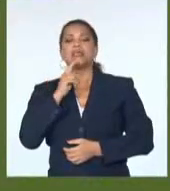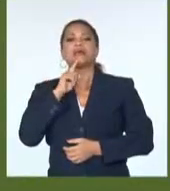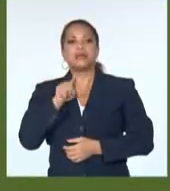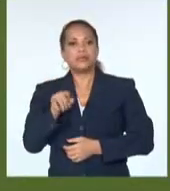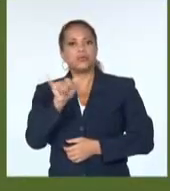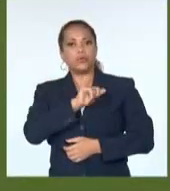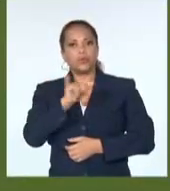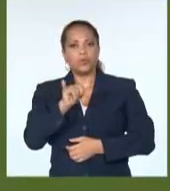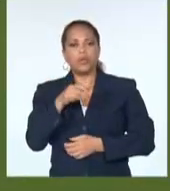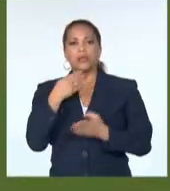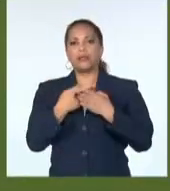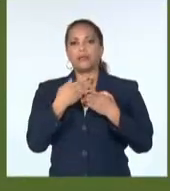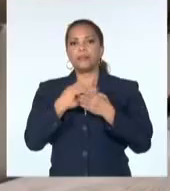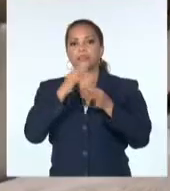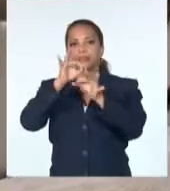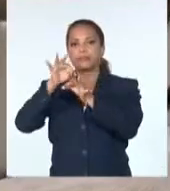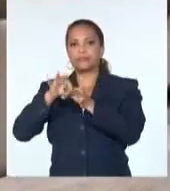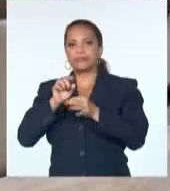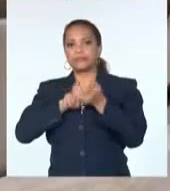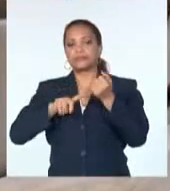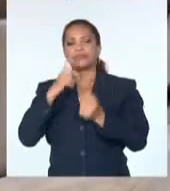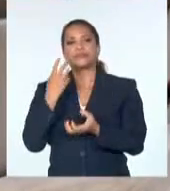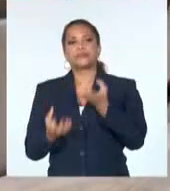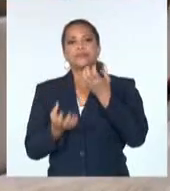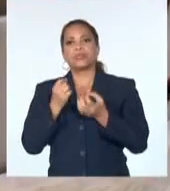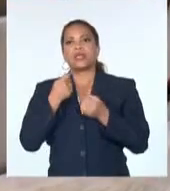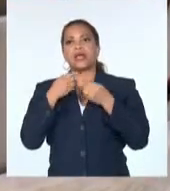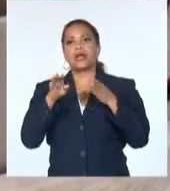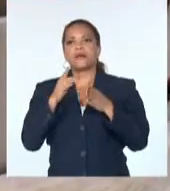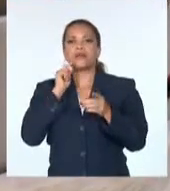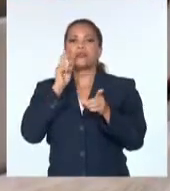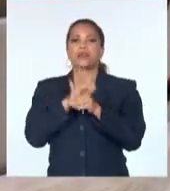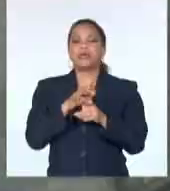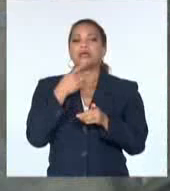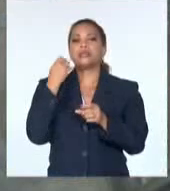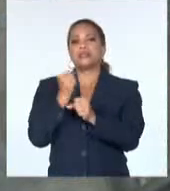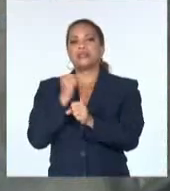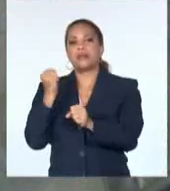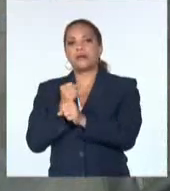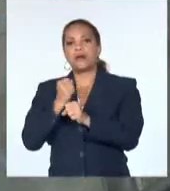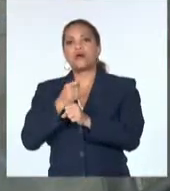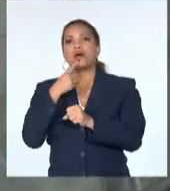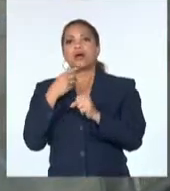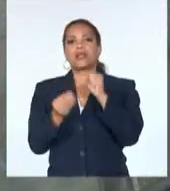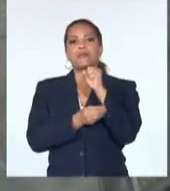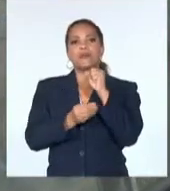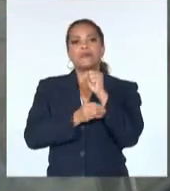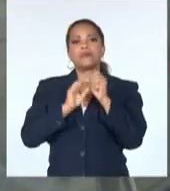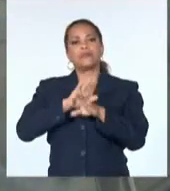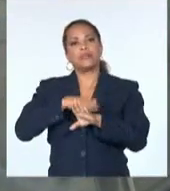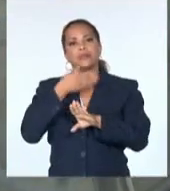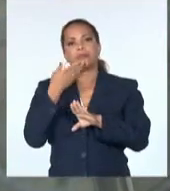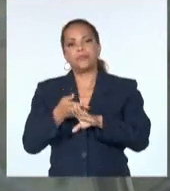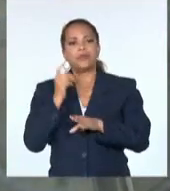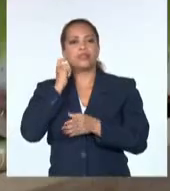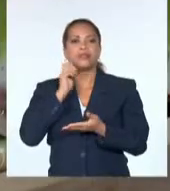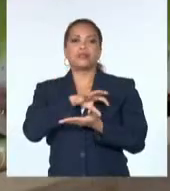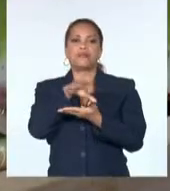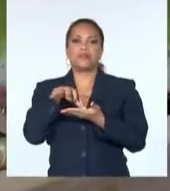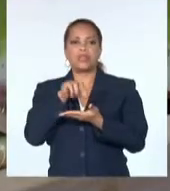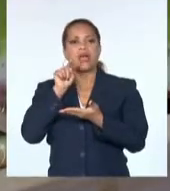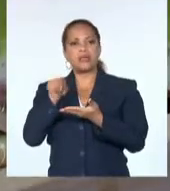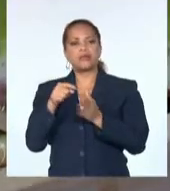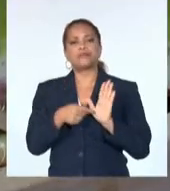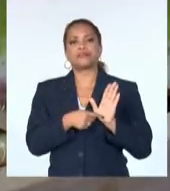la empresa de semillas Cienfuegos abrieron este camino que debe consolidarse tras Exposur, donde presentaron su marca